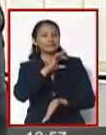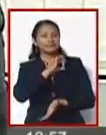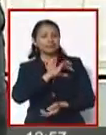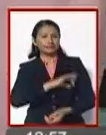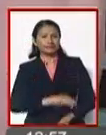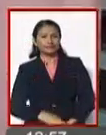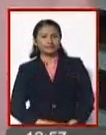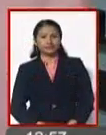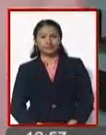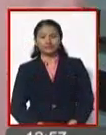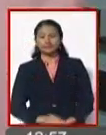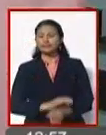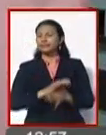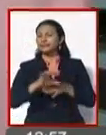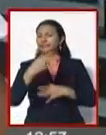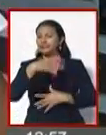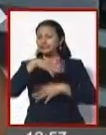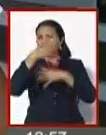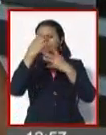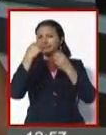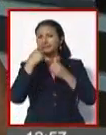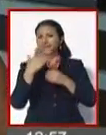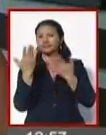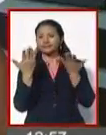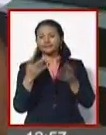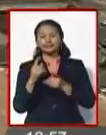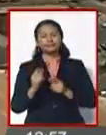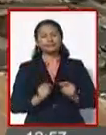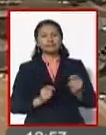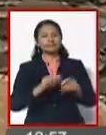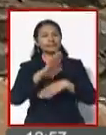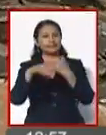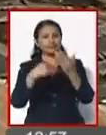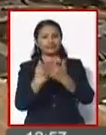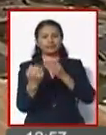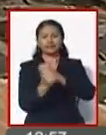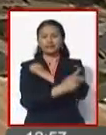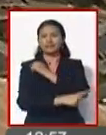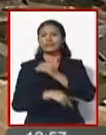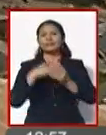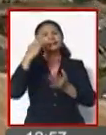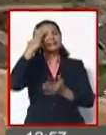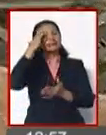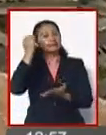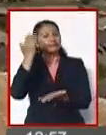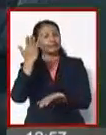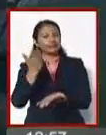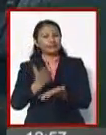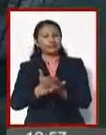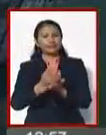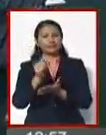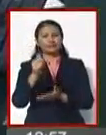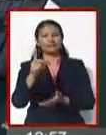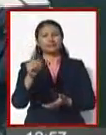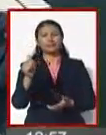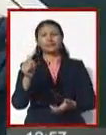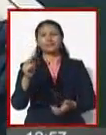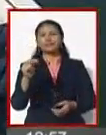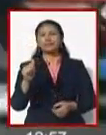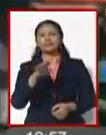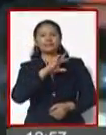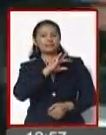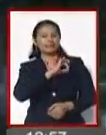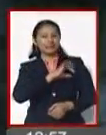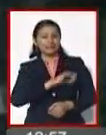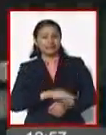chilenos. Totalmente molestos. Así se encuentran los transportistas en todo el país ante el paro de los trabajadores aduaneros que llevan hacia adelante